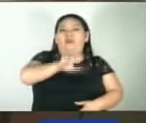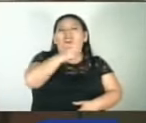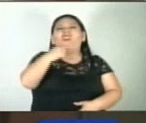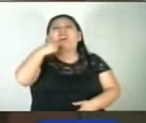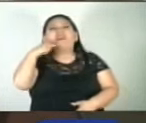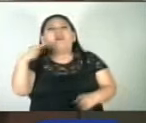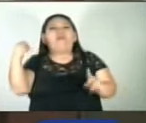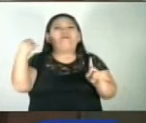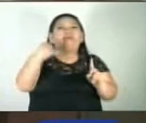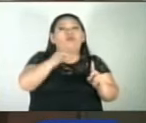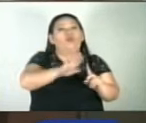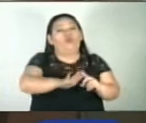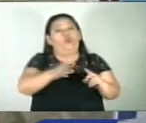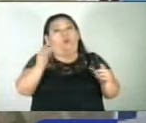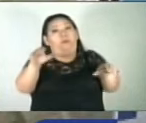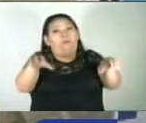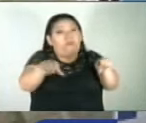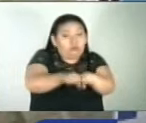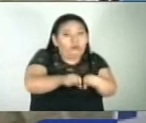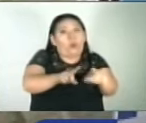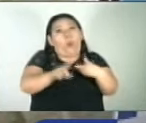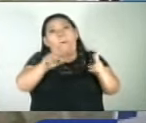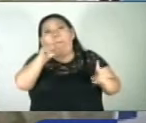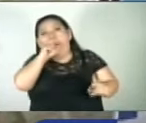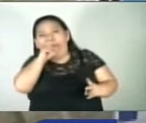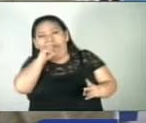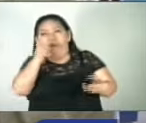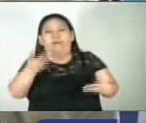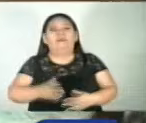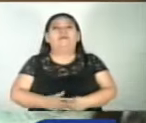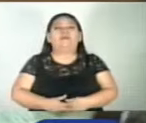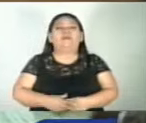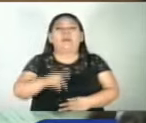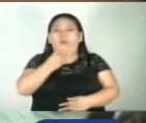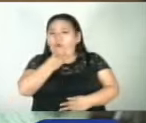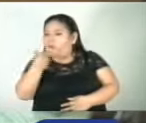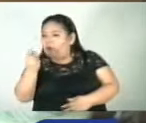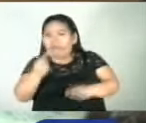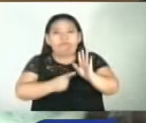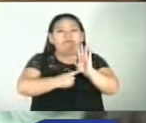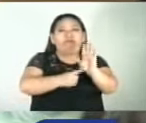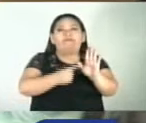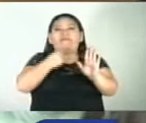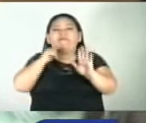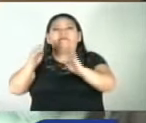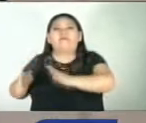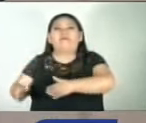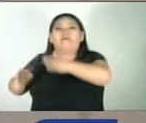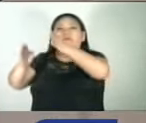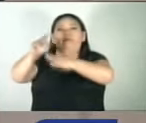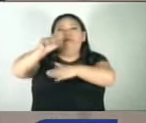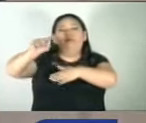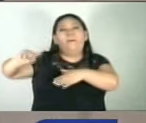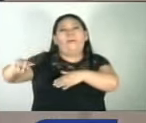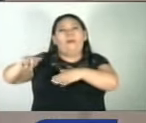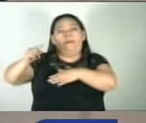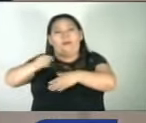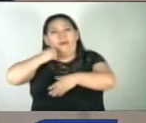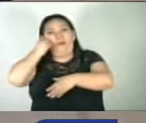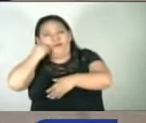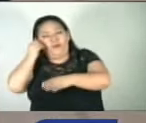victimarios fueron compañeros de vida o incluso sus propios padres. Estas cifras fueron presentadas por el Consejo Nacional de la Primera Infancia, Niñez